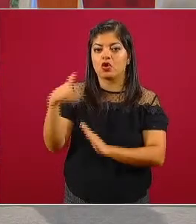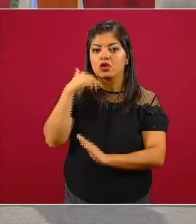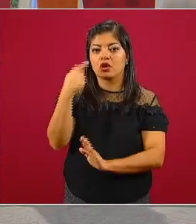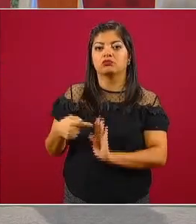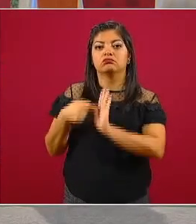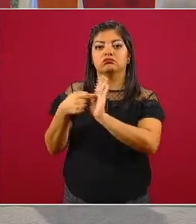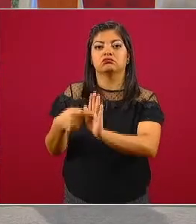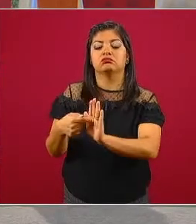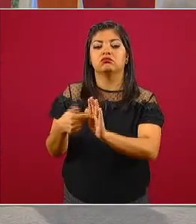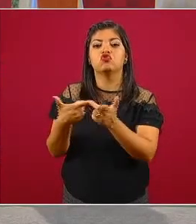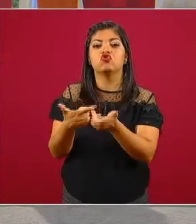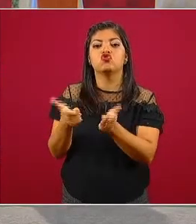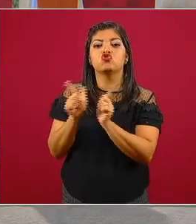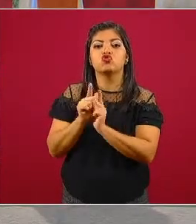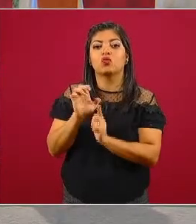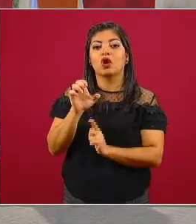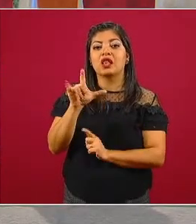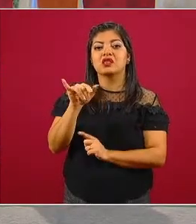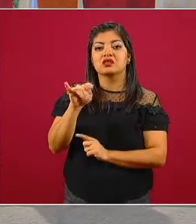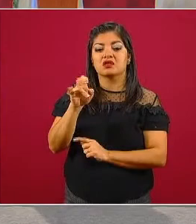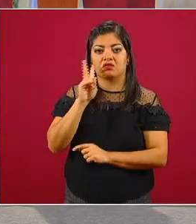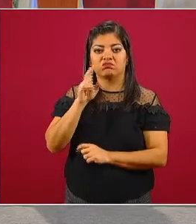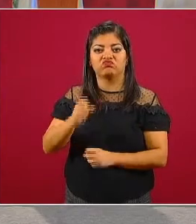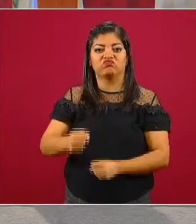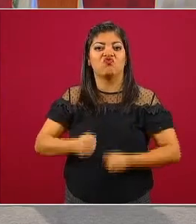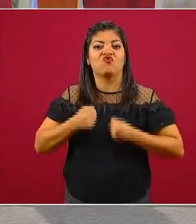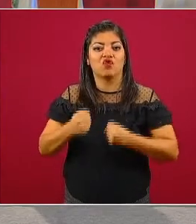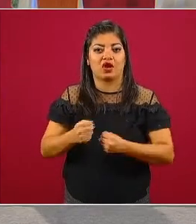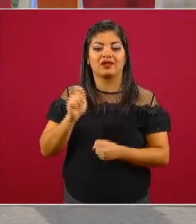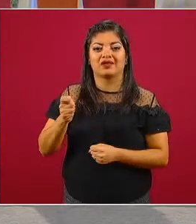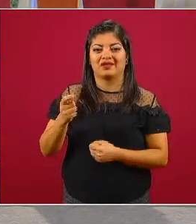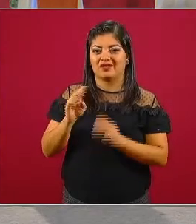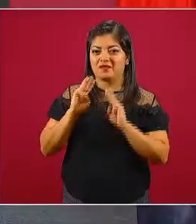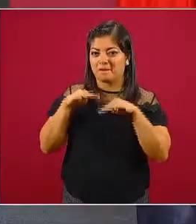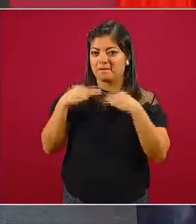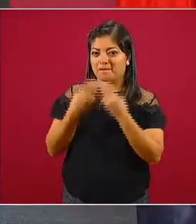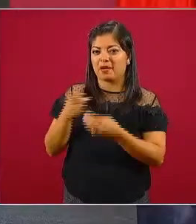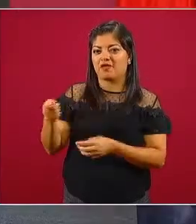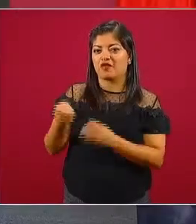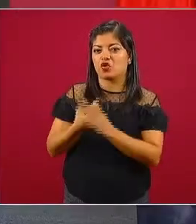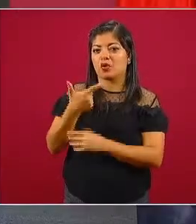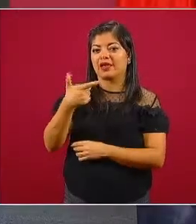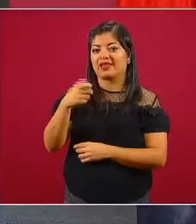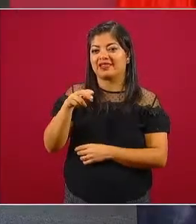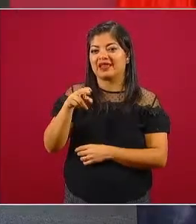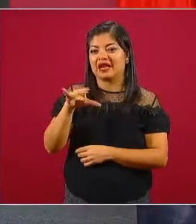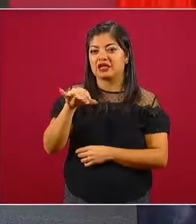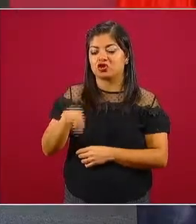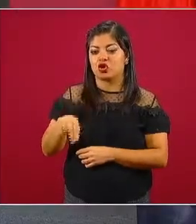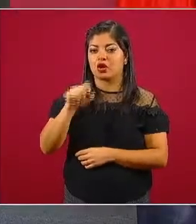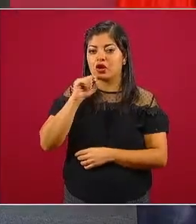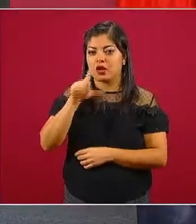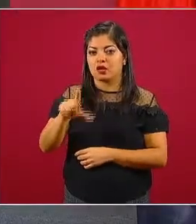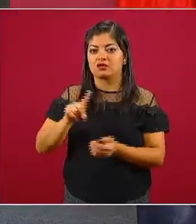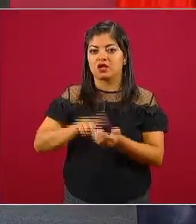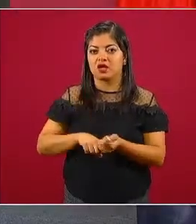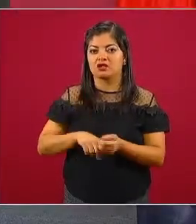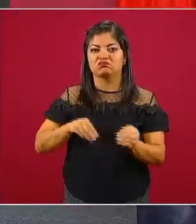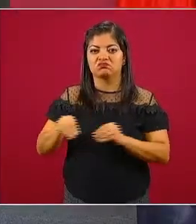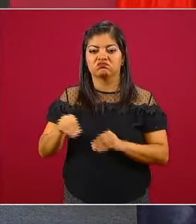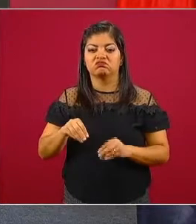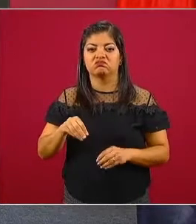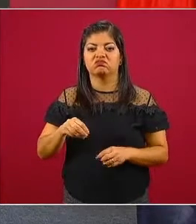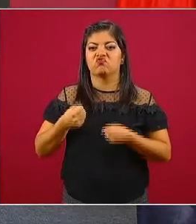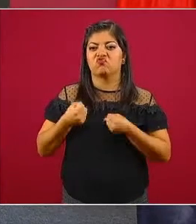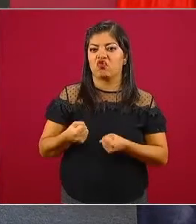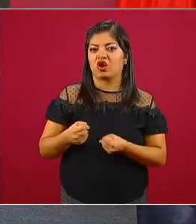élite como la fuerza de mayor capacidad dentro del Cártel Jalisco Nueva Generación, con movilidad, protección blindada, poder y